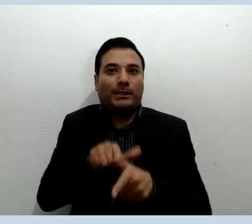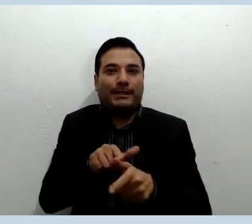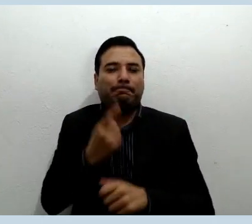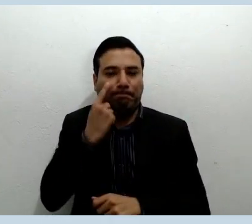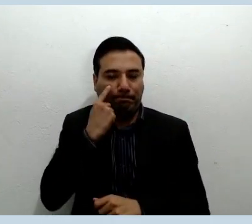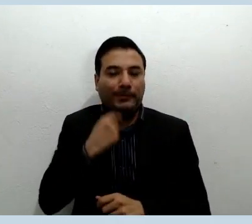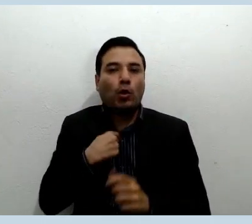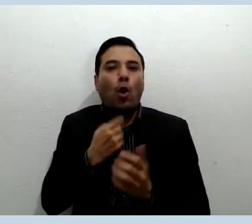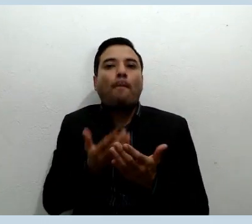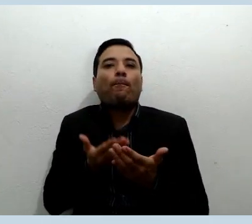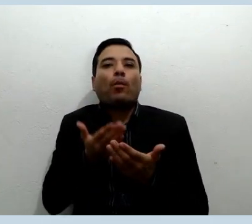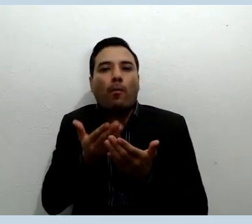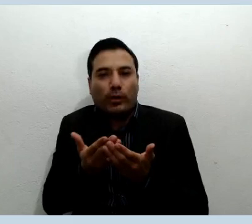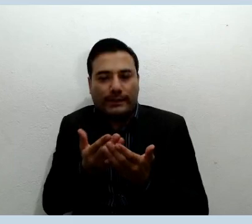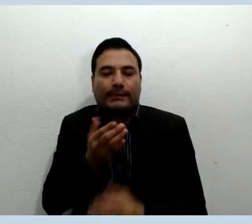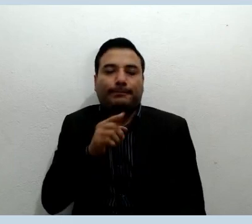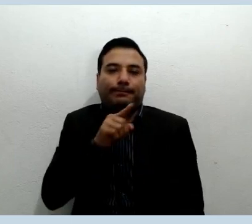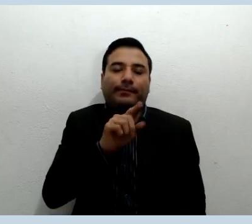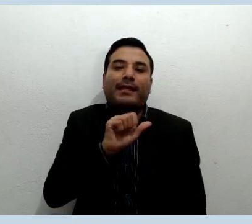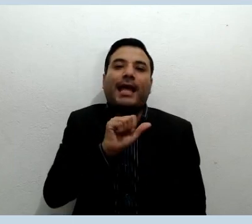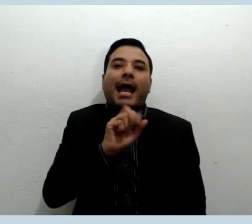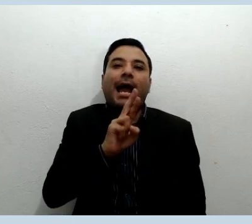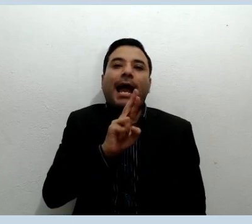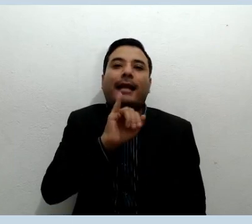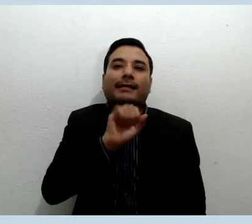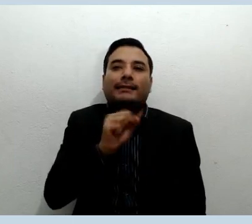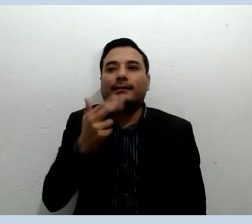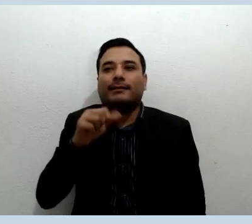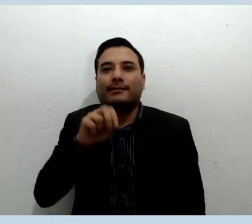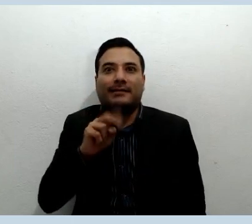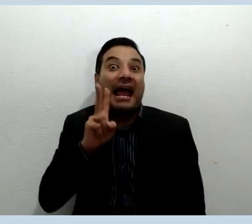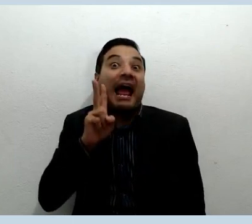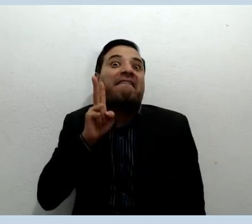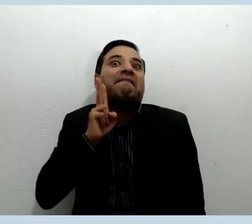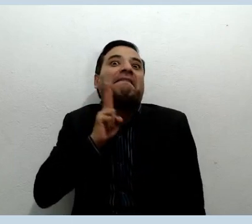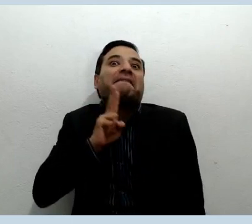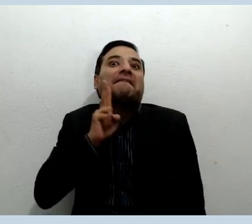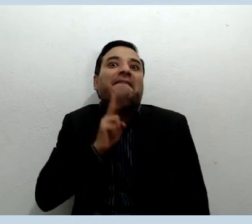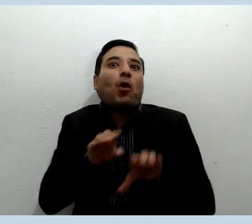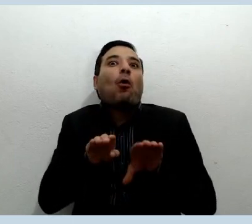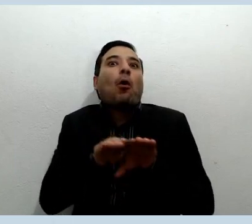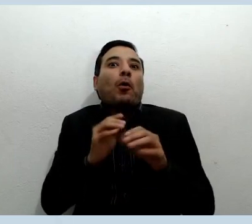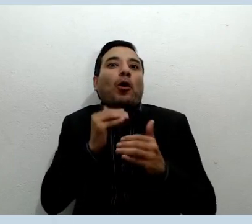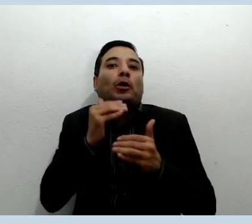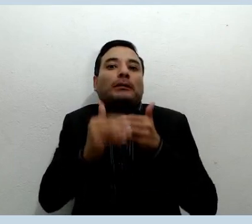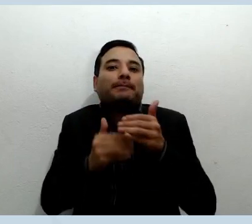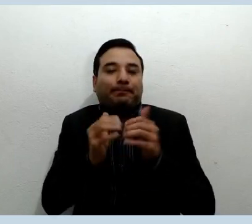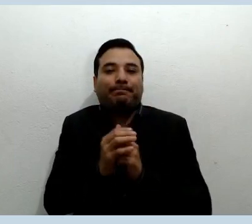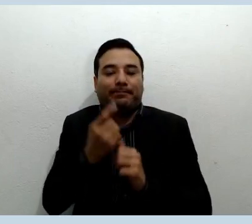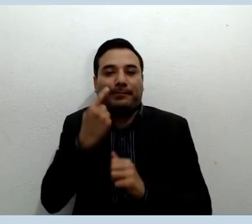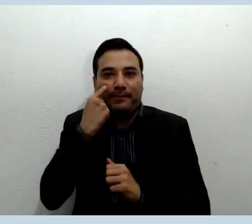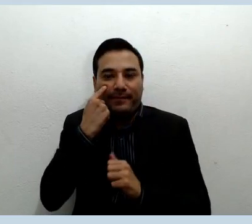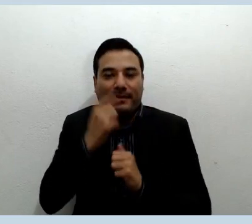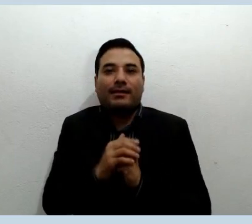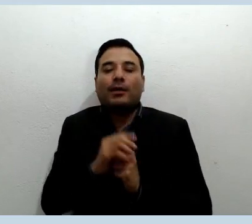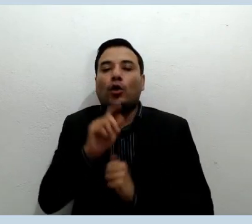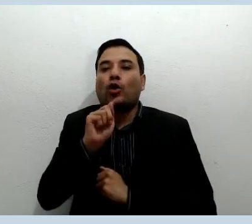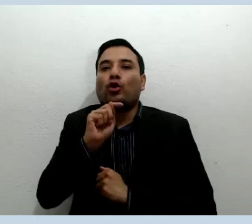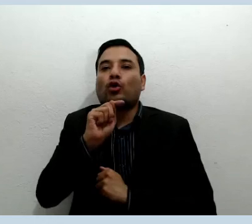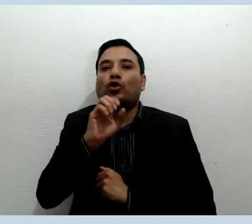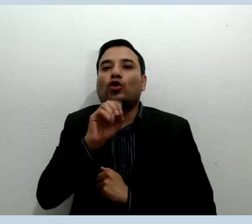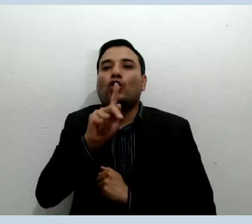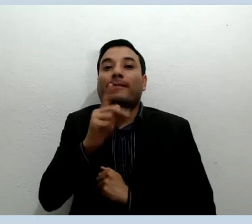Aris y han a ver qué tal nos va con esto que hagamos un top cinco de momentos de